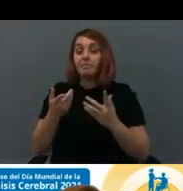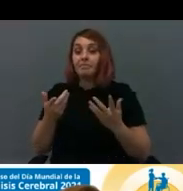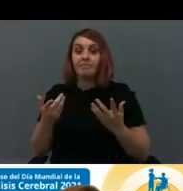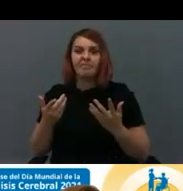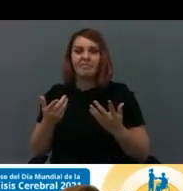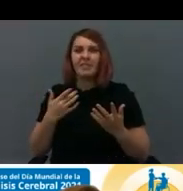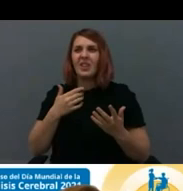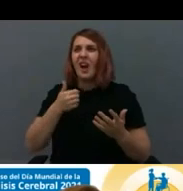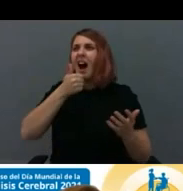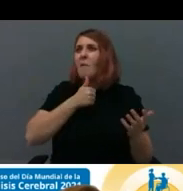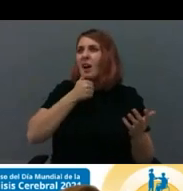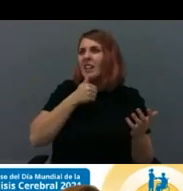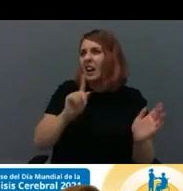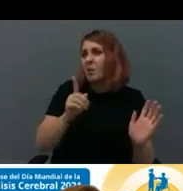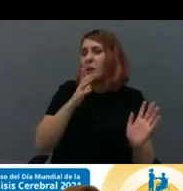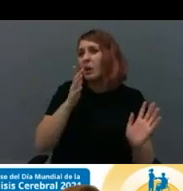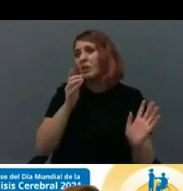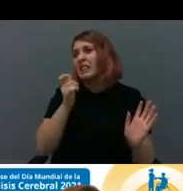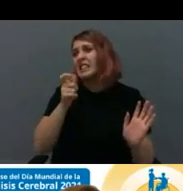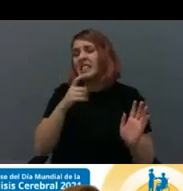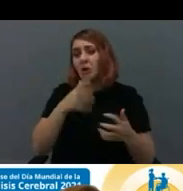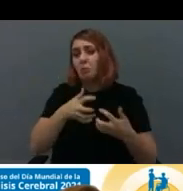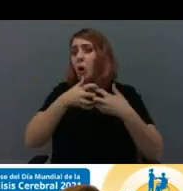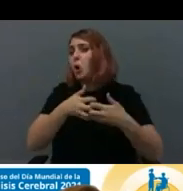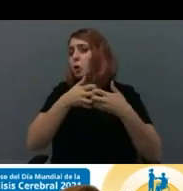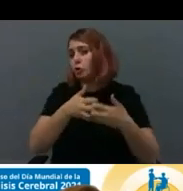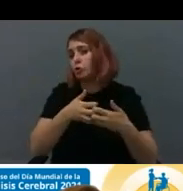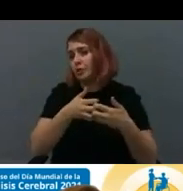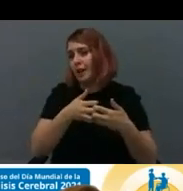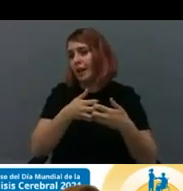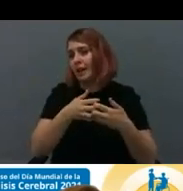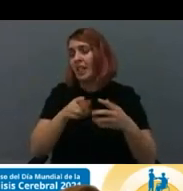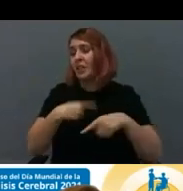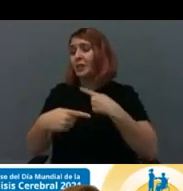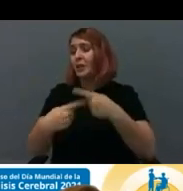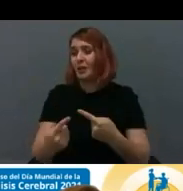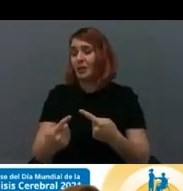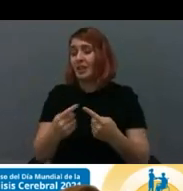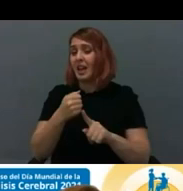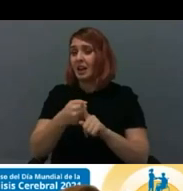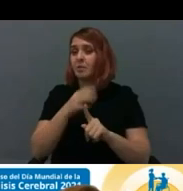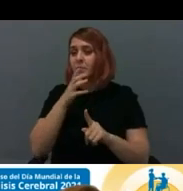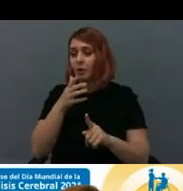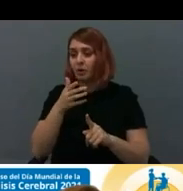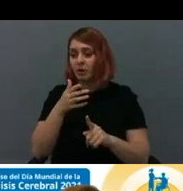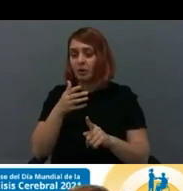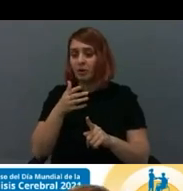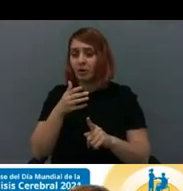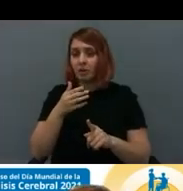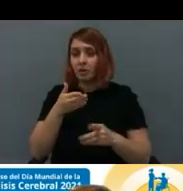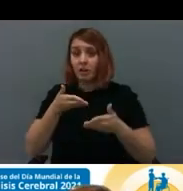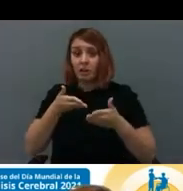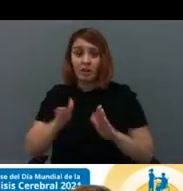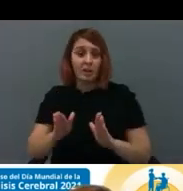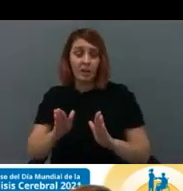no diría soportando, pero sí batallando, ¿no? Con el día a día, porque sí, pues son 668 horas